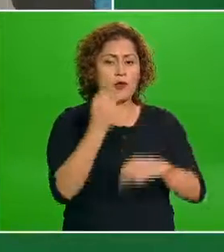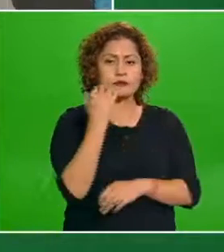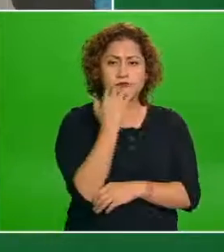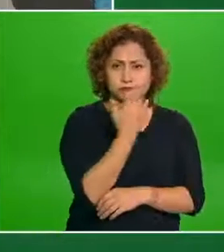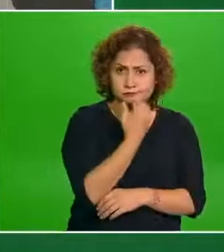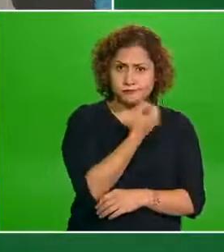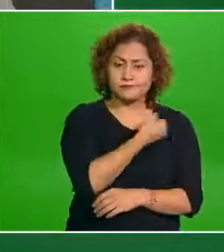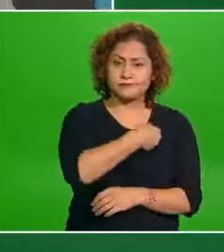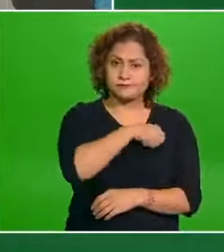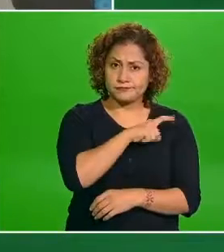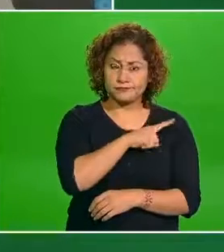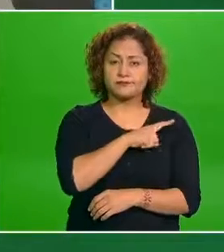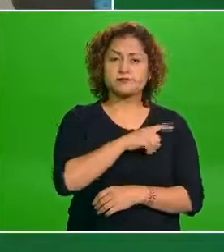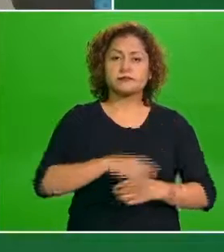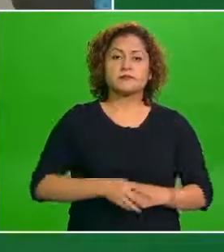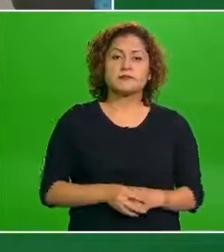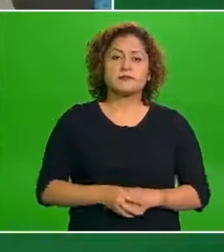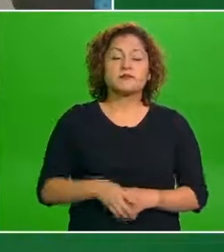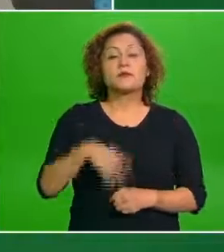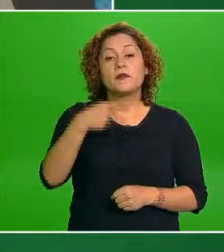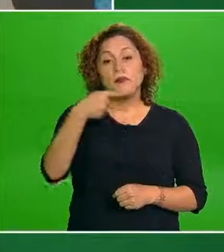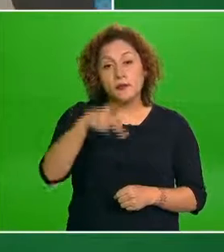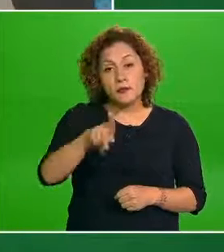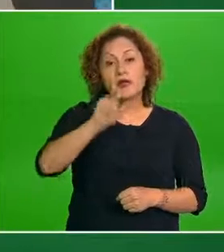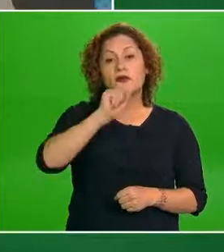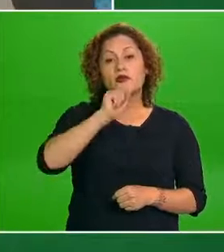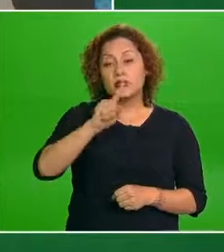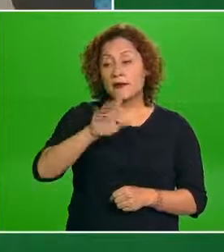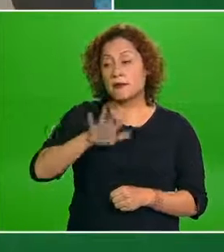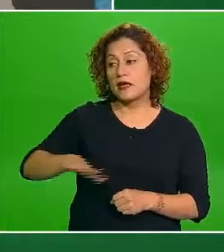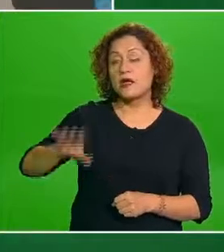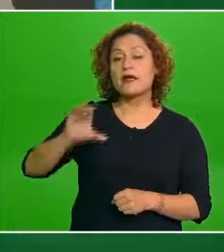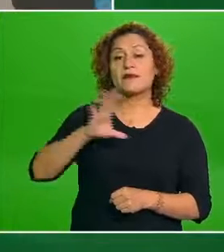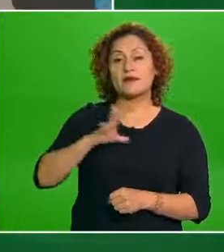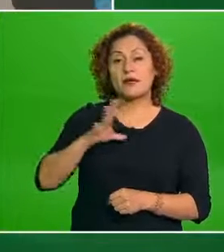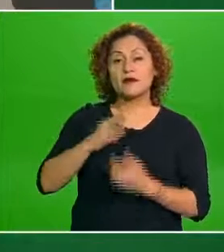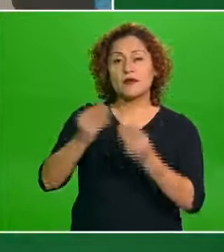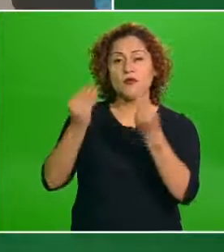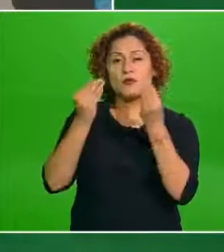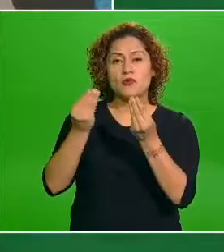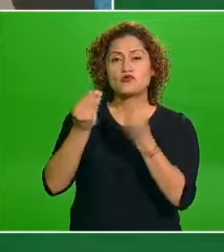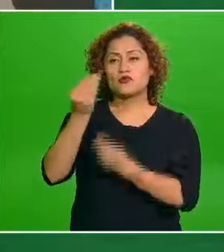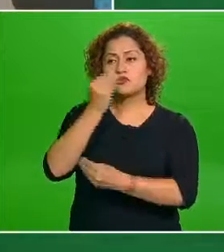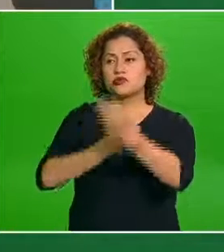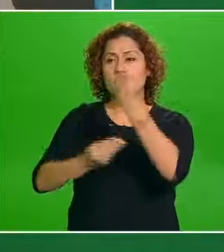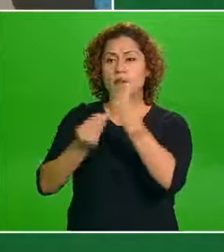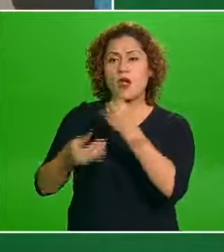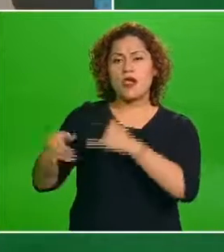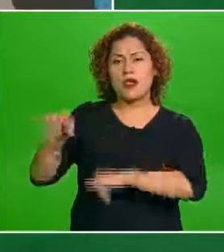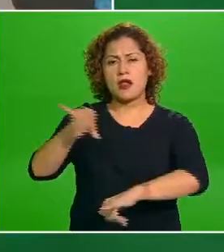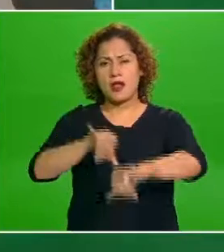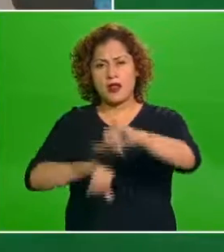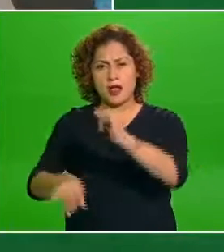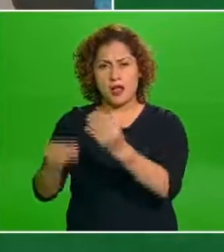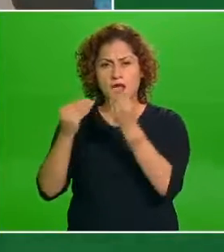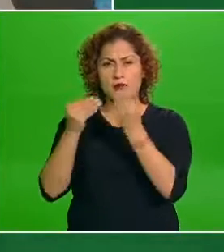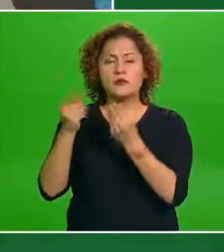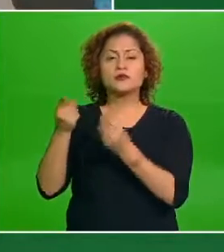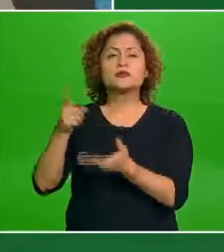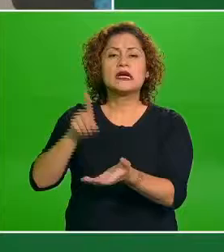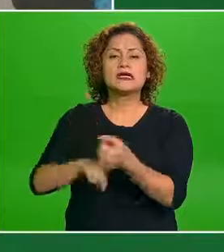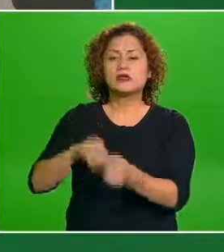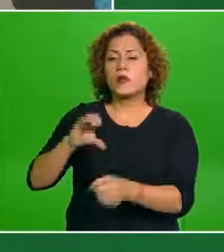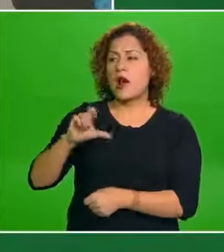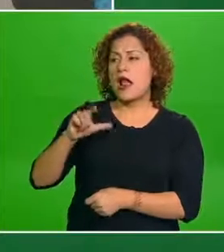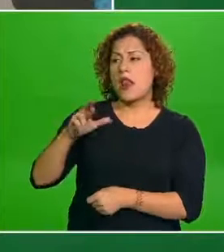saludables. Pero también tenemos disponibles alimentos ultraprocesados, ricos en calorías, que son baratos, de